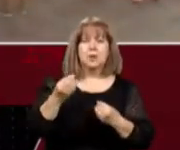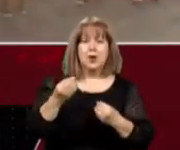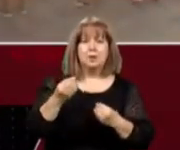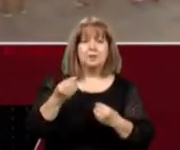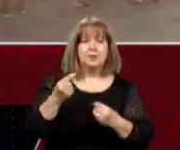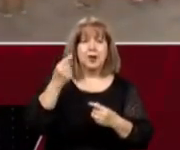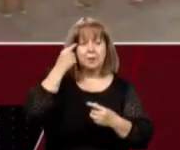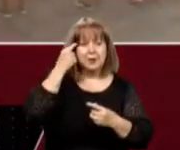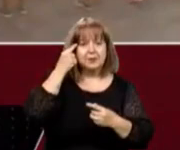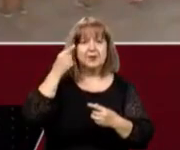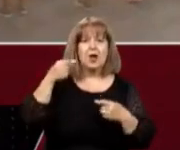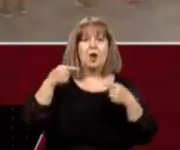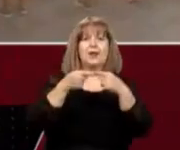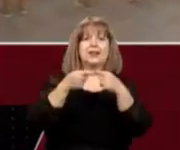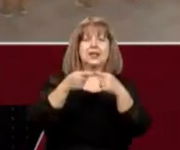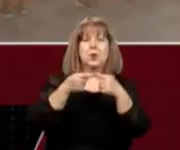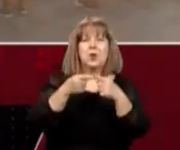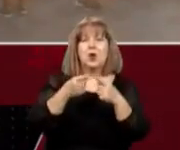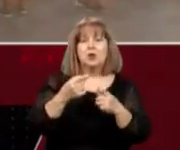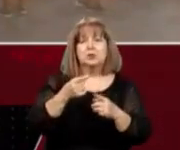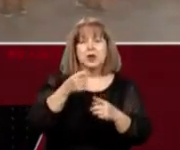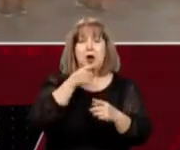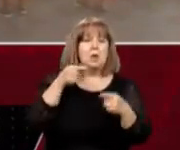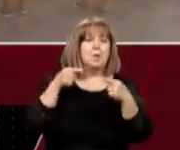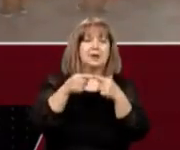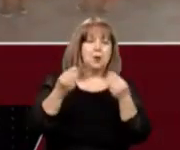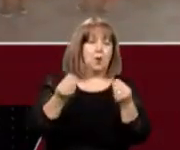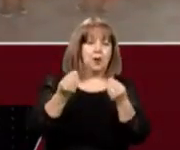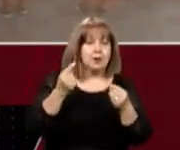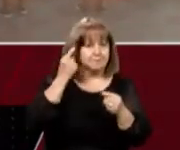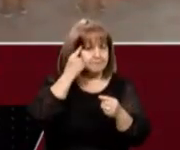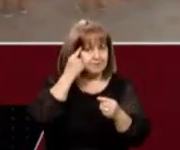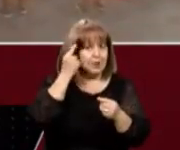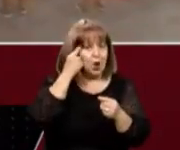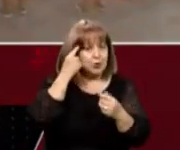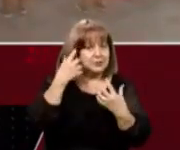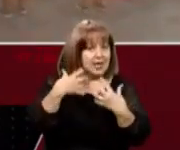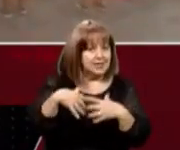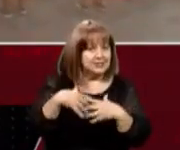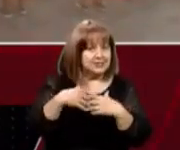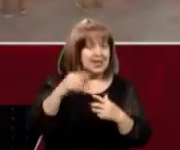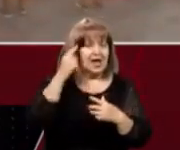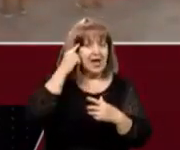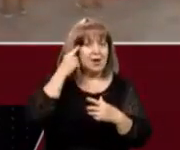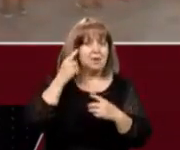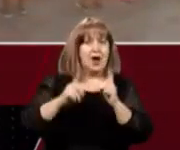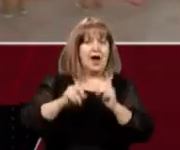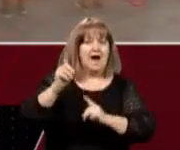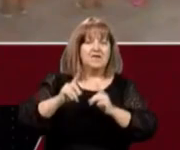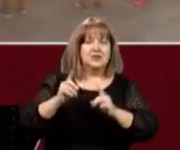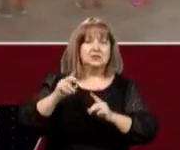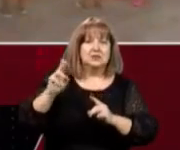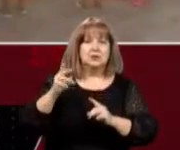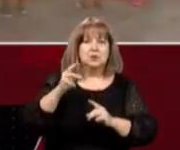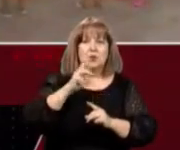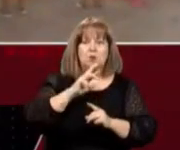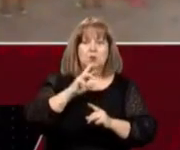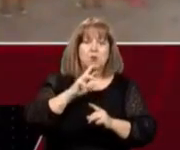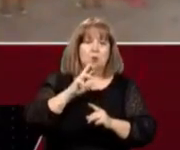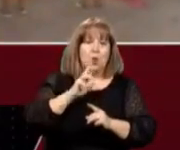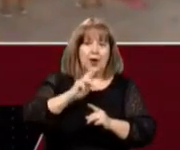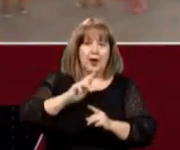que el foco tendría que estar más en tomar un poco de conciencia de que estamos todo el tiempo perdiendo amigas, perdiendo hermanas, perdiendo